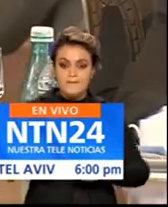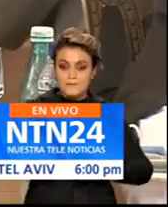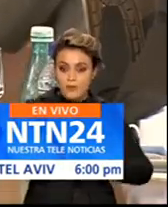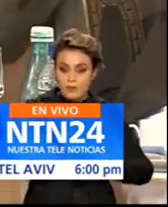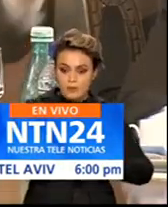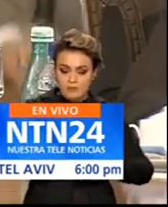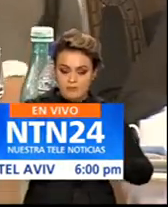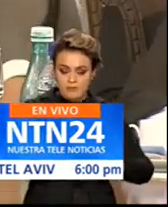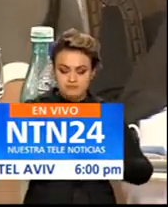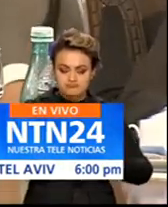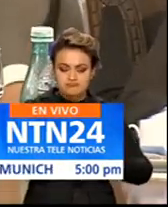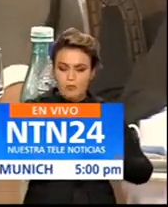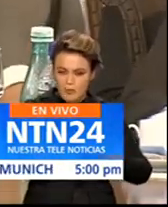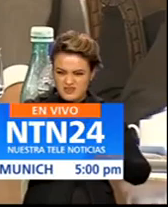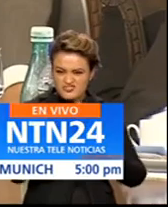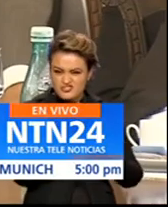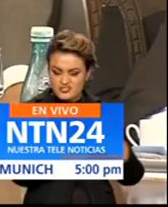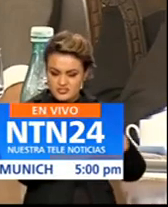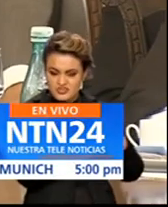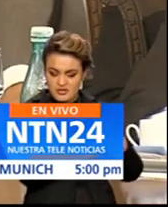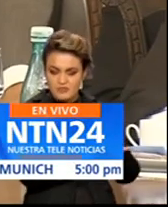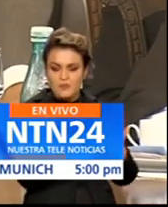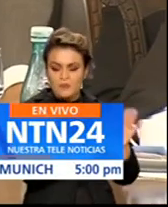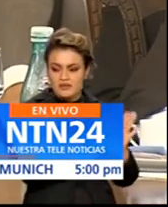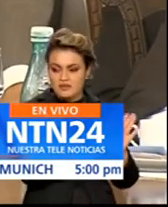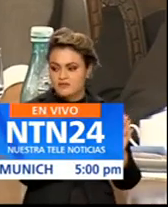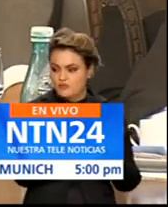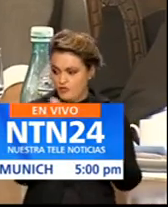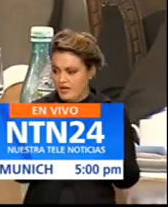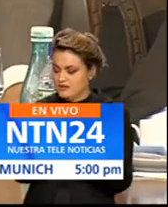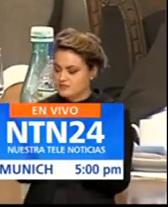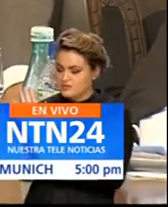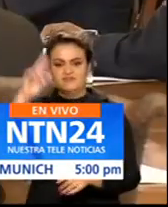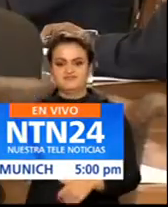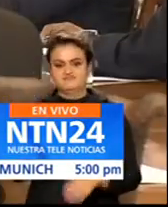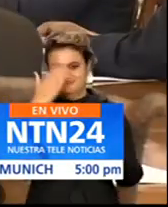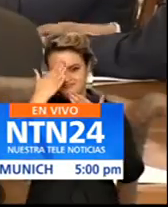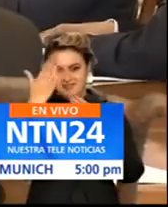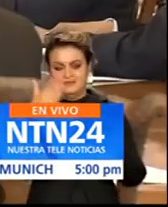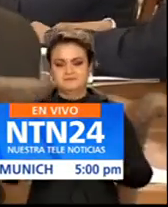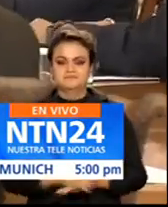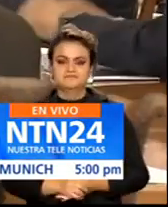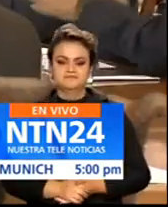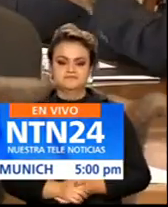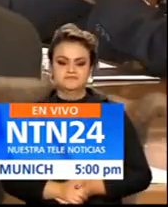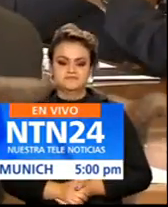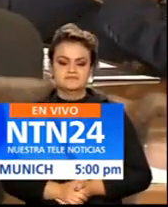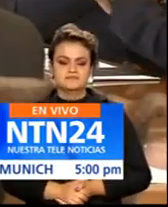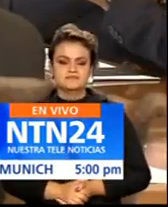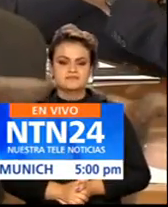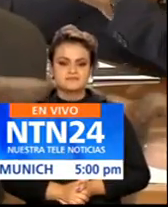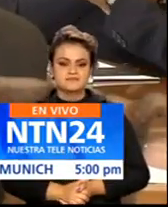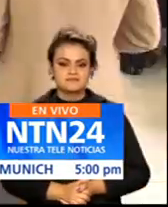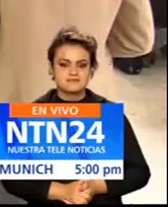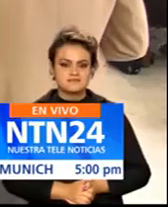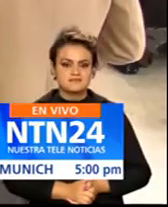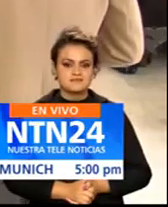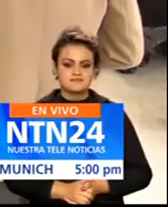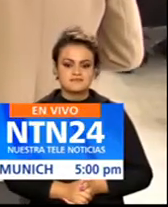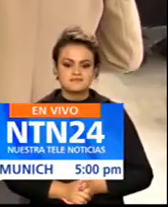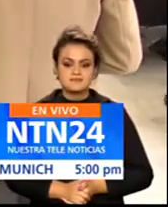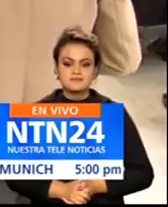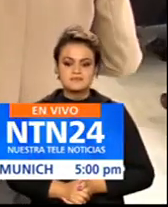diez mandatarios asisten al encuentro con esta reunión se busca relanzar unasur luego de que en 2018